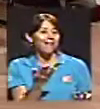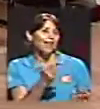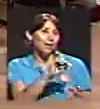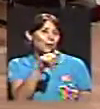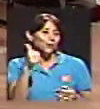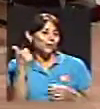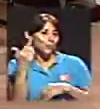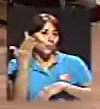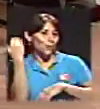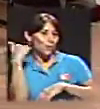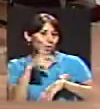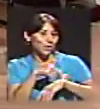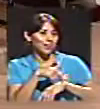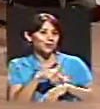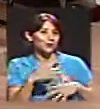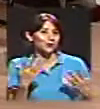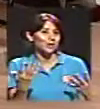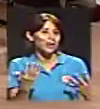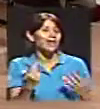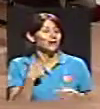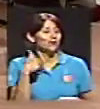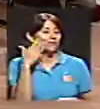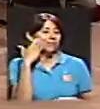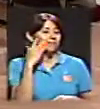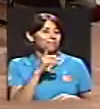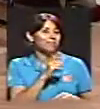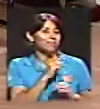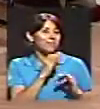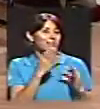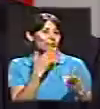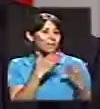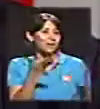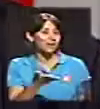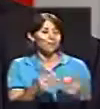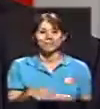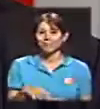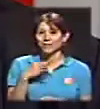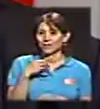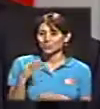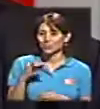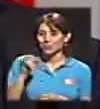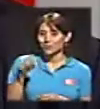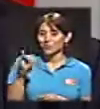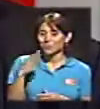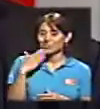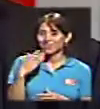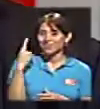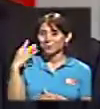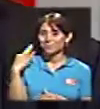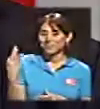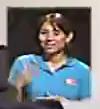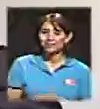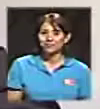otros momentos y sé de lo que estoy hablando. Bienvenido, don Tomás. Con todo gusto, Juan Rafael. Muchas gracias por la